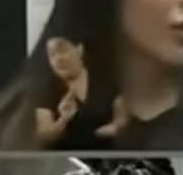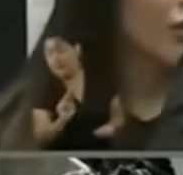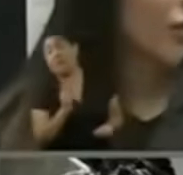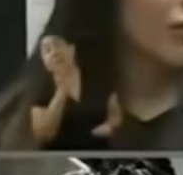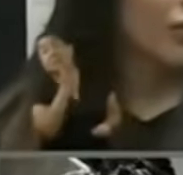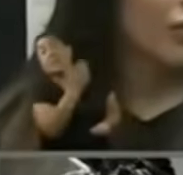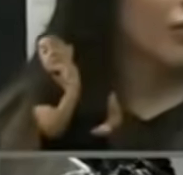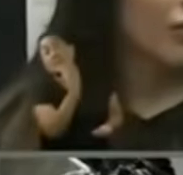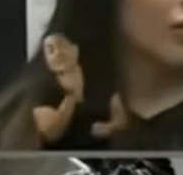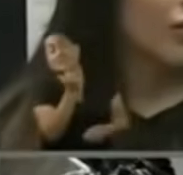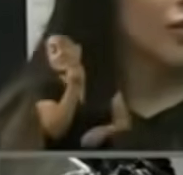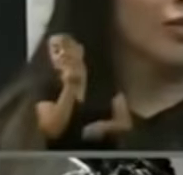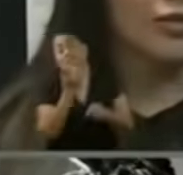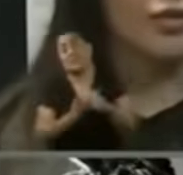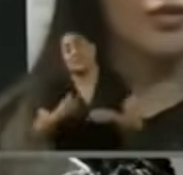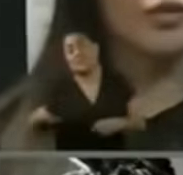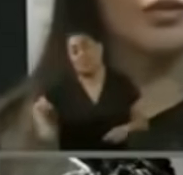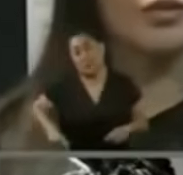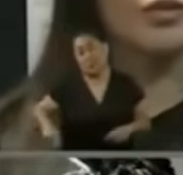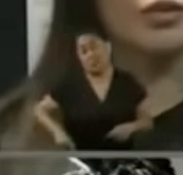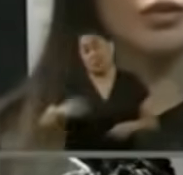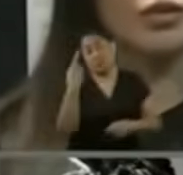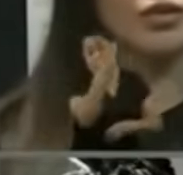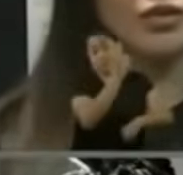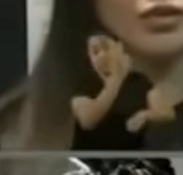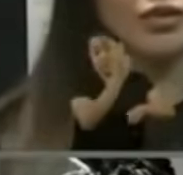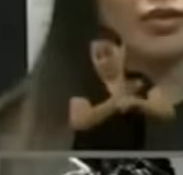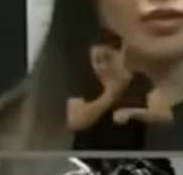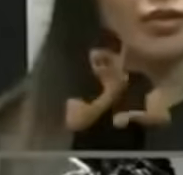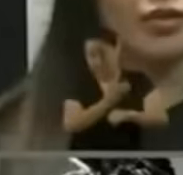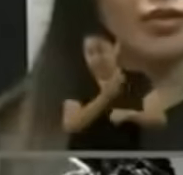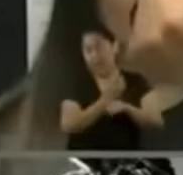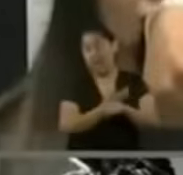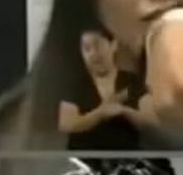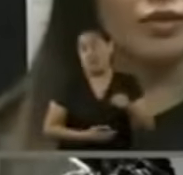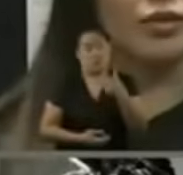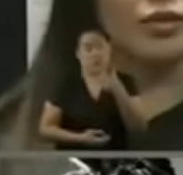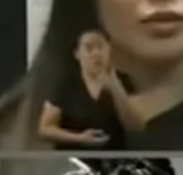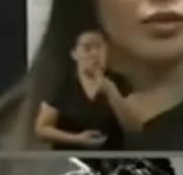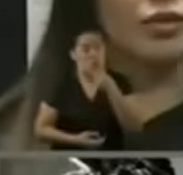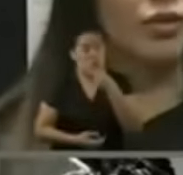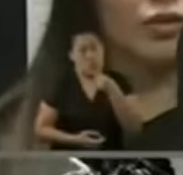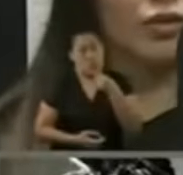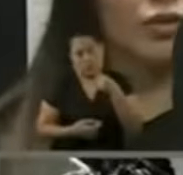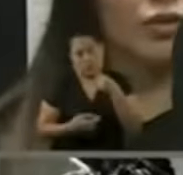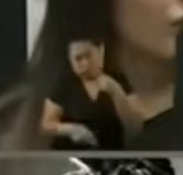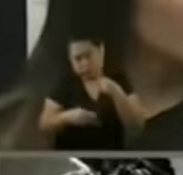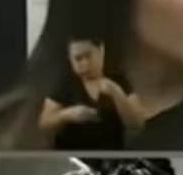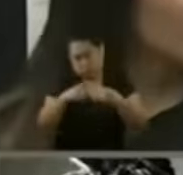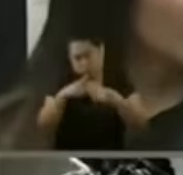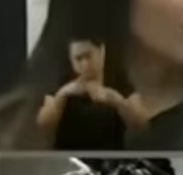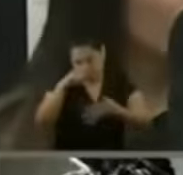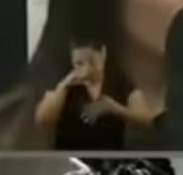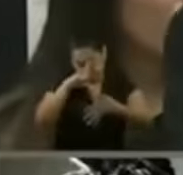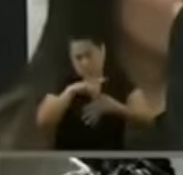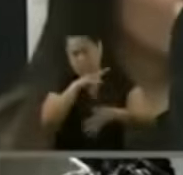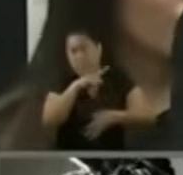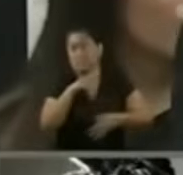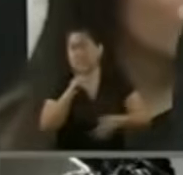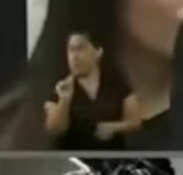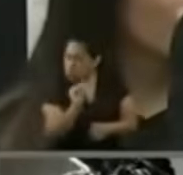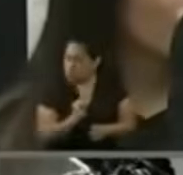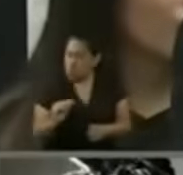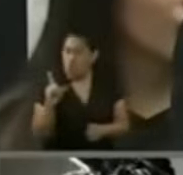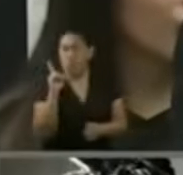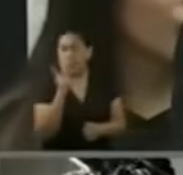diputados tiene el PRI? 37. E intentar reventar las sesiones con sus